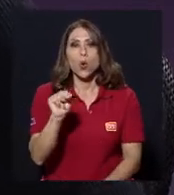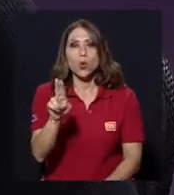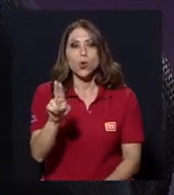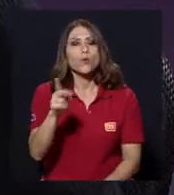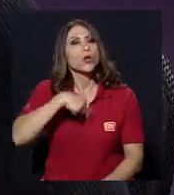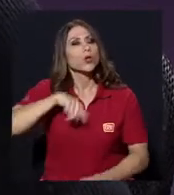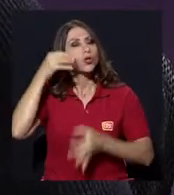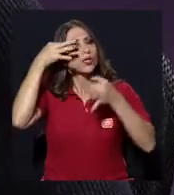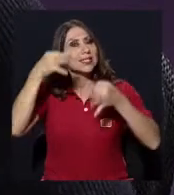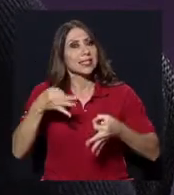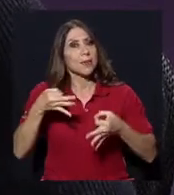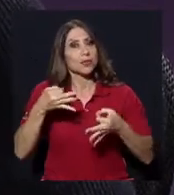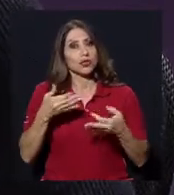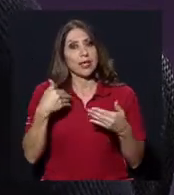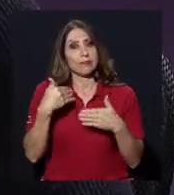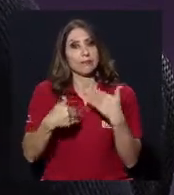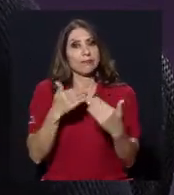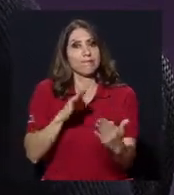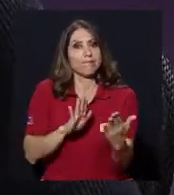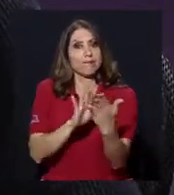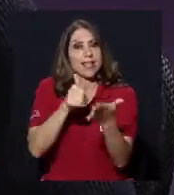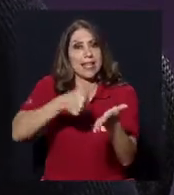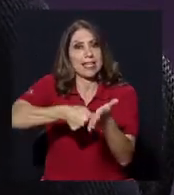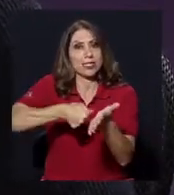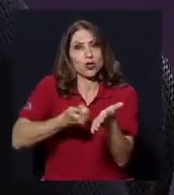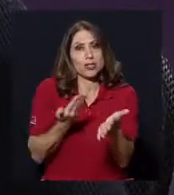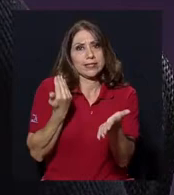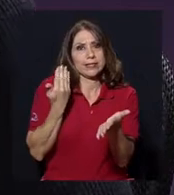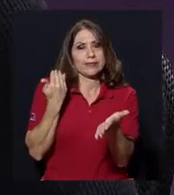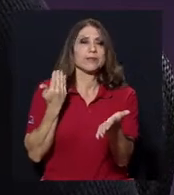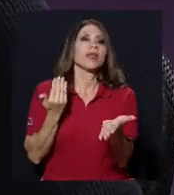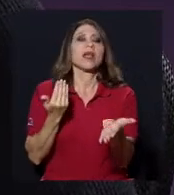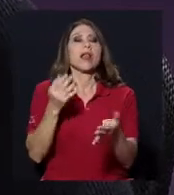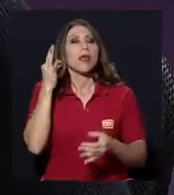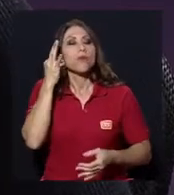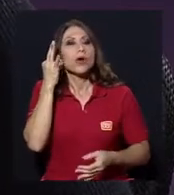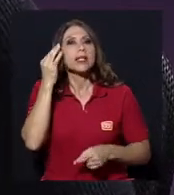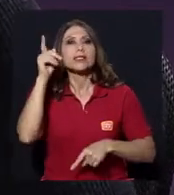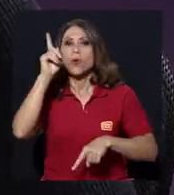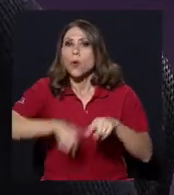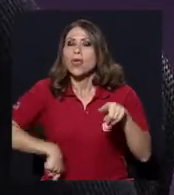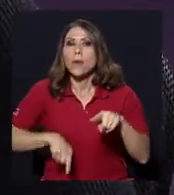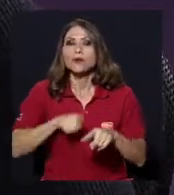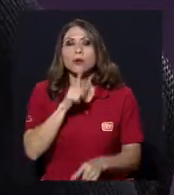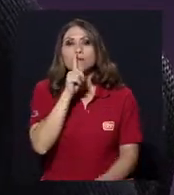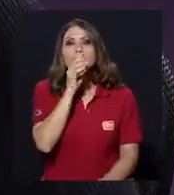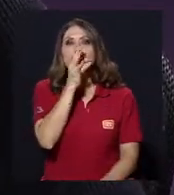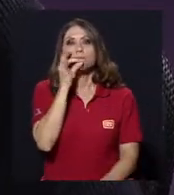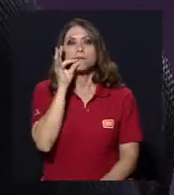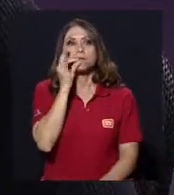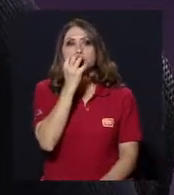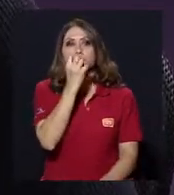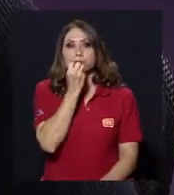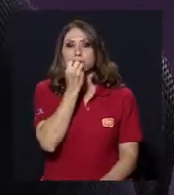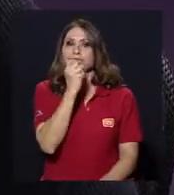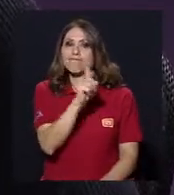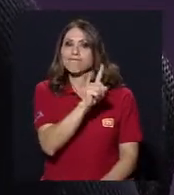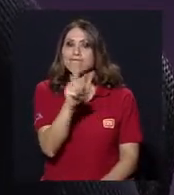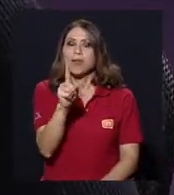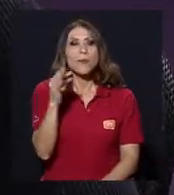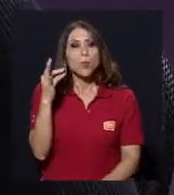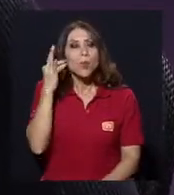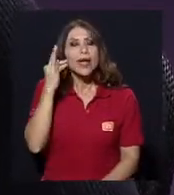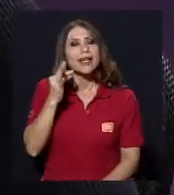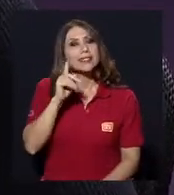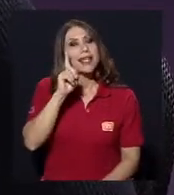estas elecciones que recién pasaron, las mujeres no podíamos quedarnos silenciosas, ¿verdad? Es decir, que las mujeres teníamos mucho que